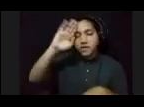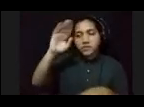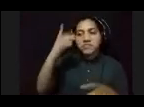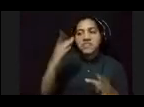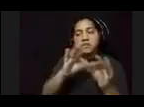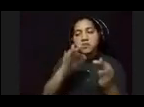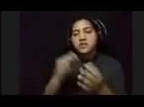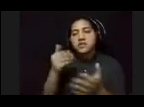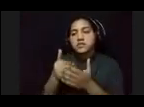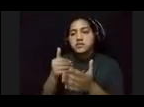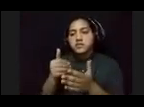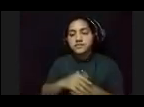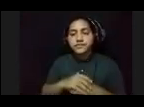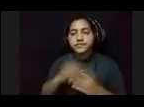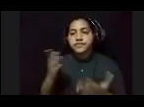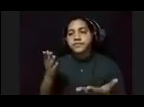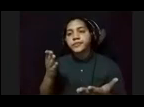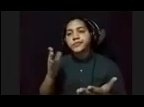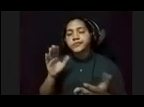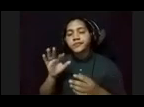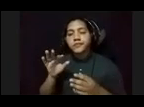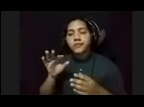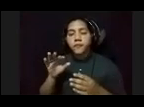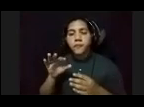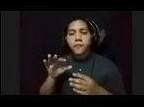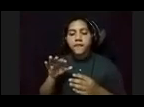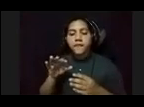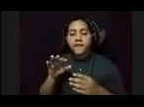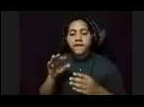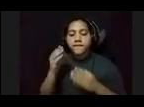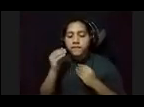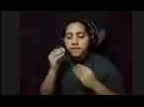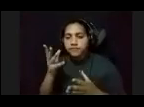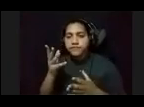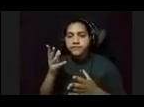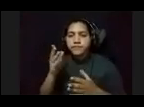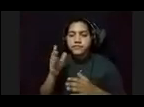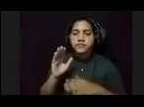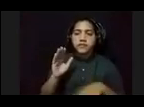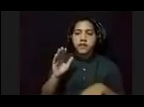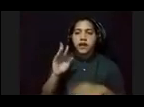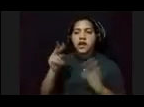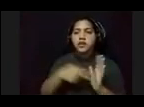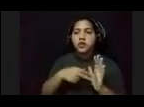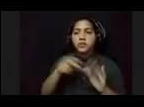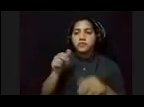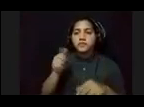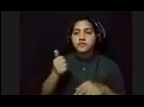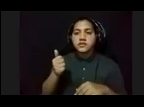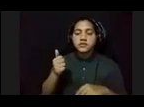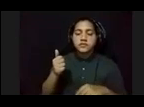un punto y aparte. Quería compartir que en el 2010 yo tuve